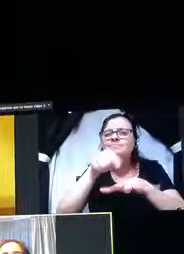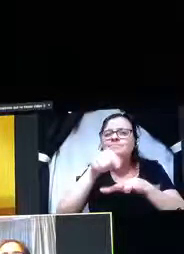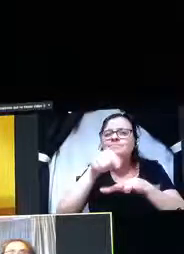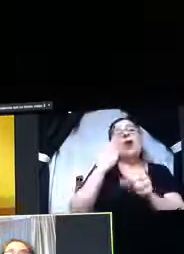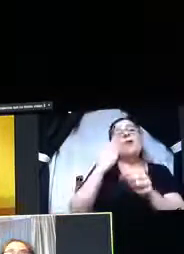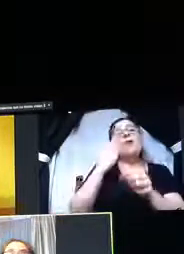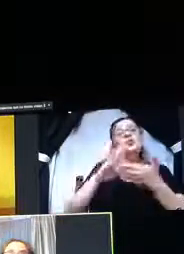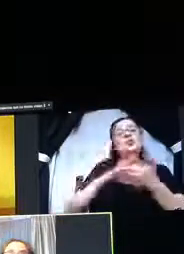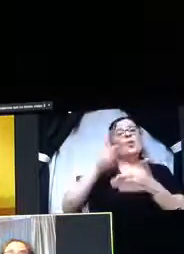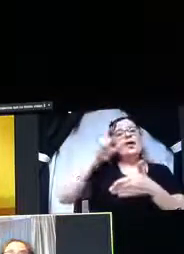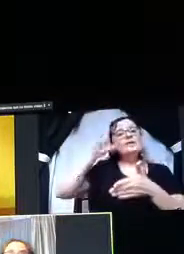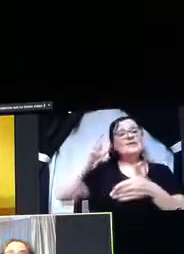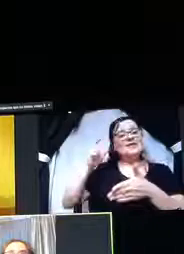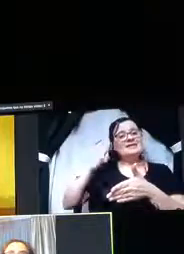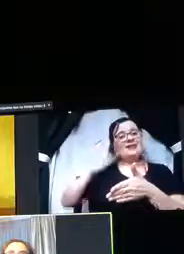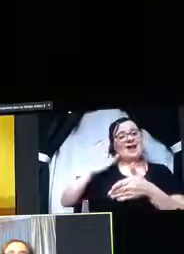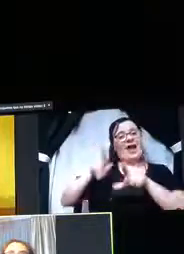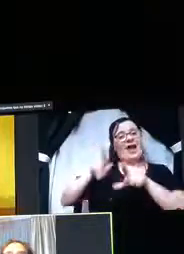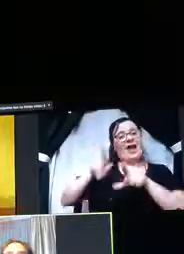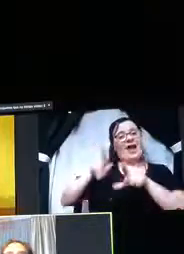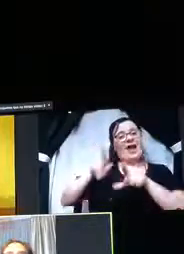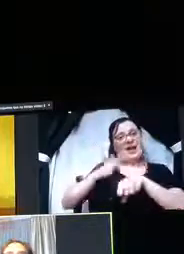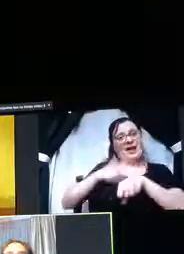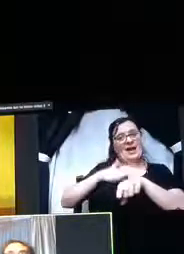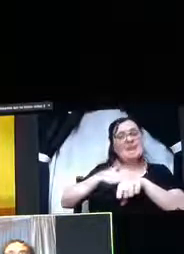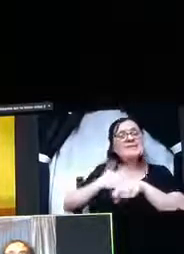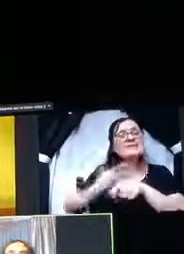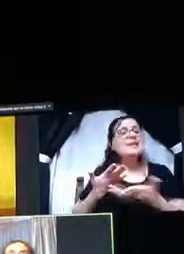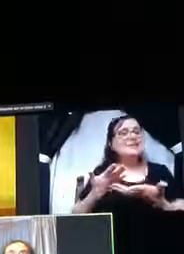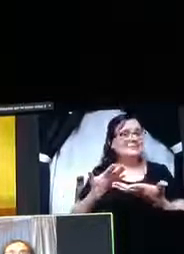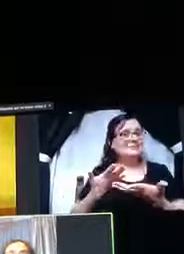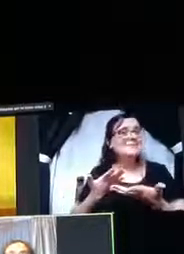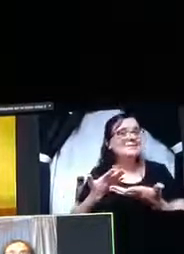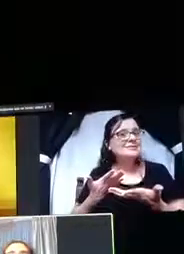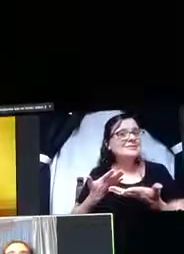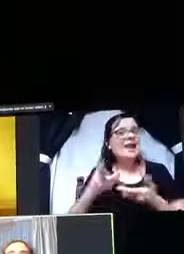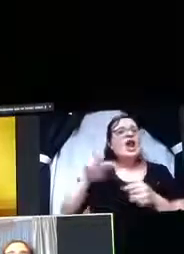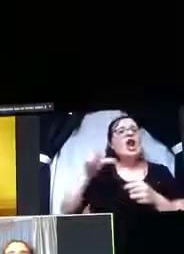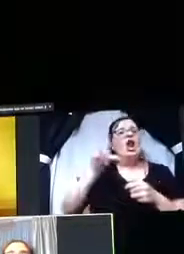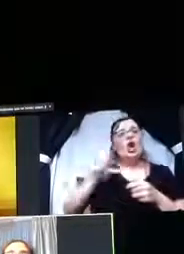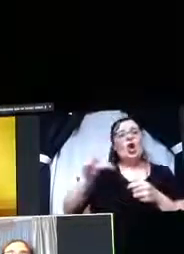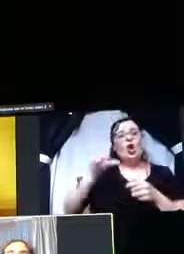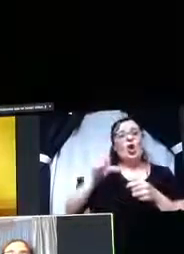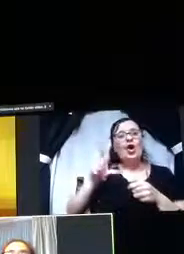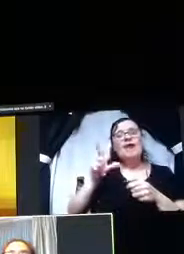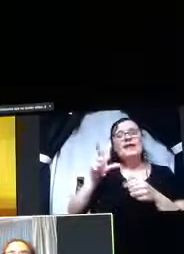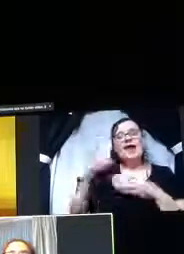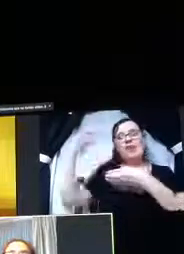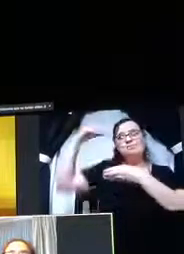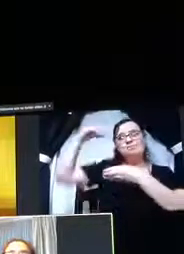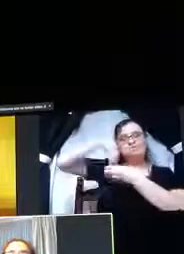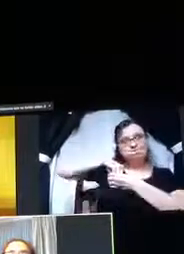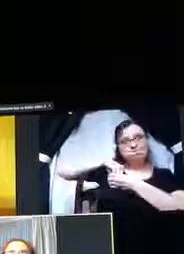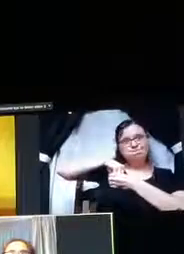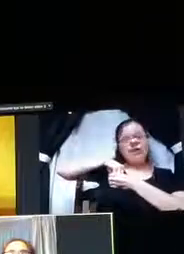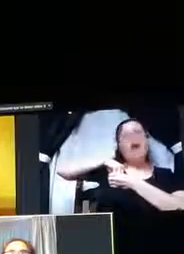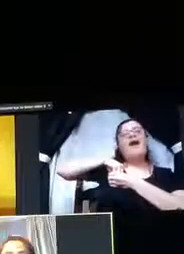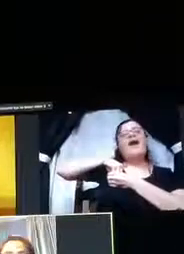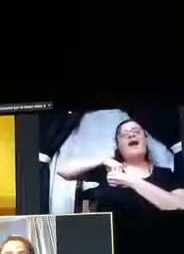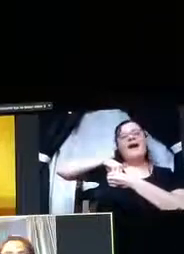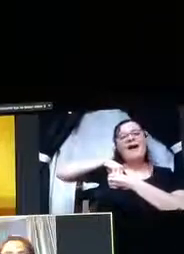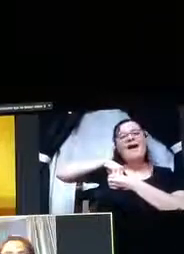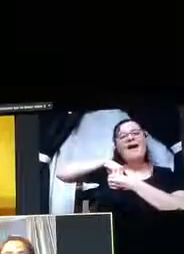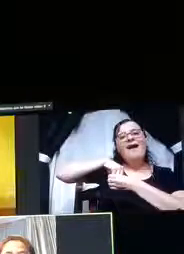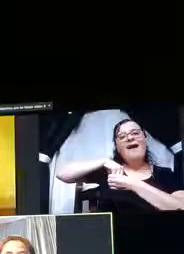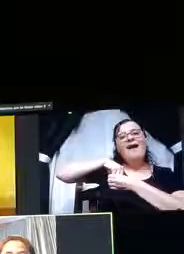de cómo fue la travesía de mi hermana, de Melody, cuando empezó a incorporar Logogenia, y cómo sus mensajes de